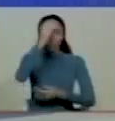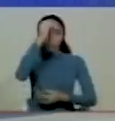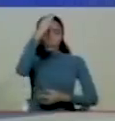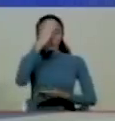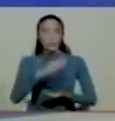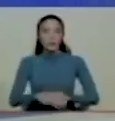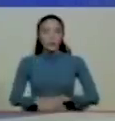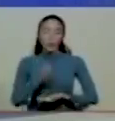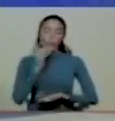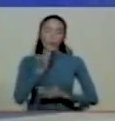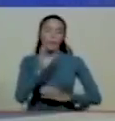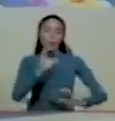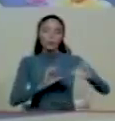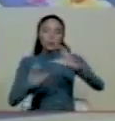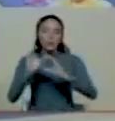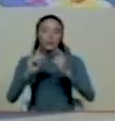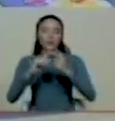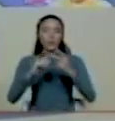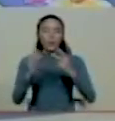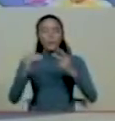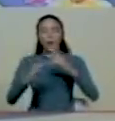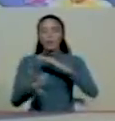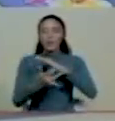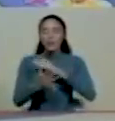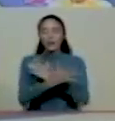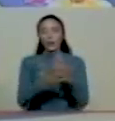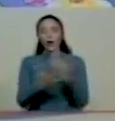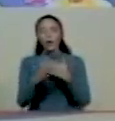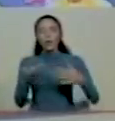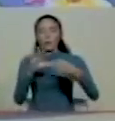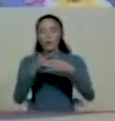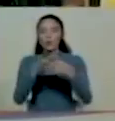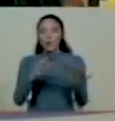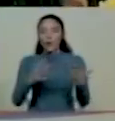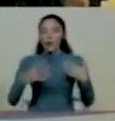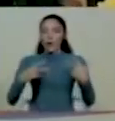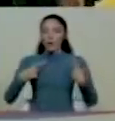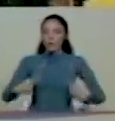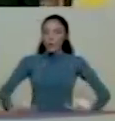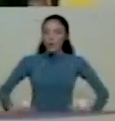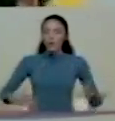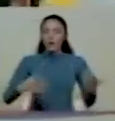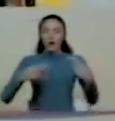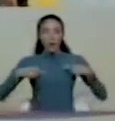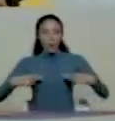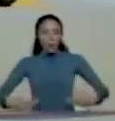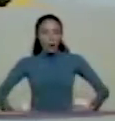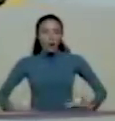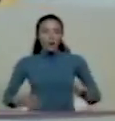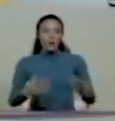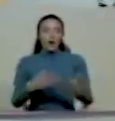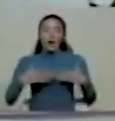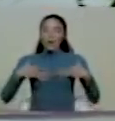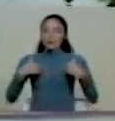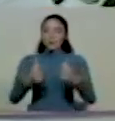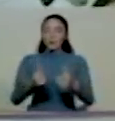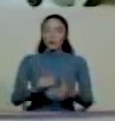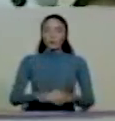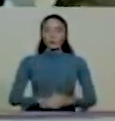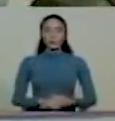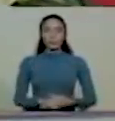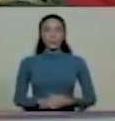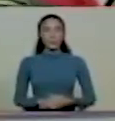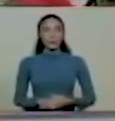caso científica y técnica vinculada a la salud, a la vida del ser humano, a lo más